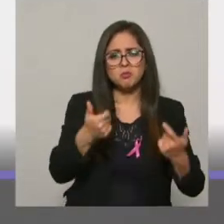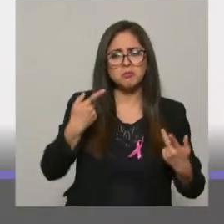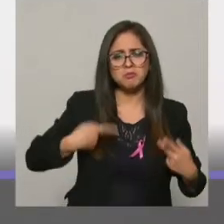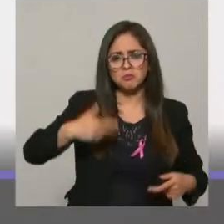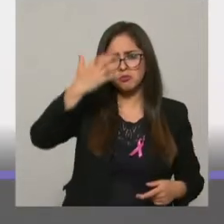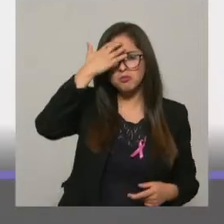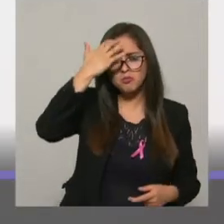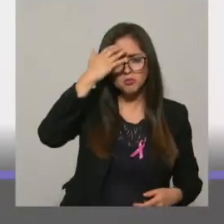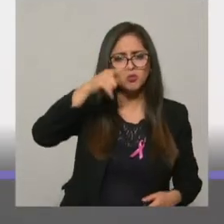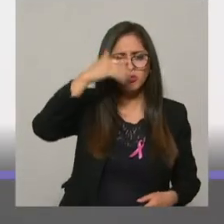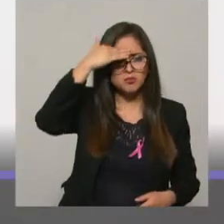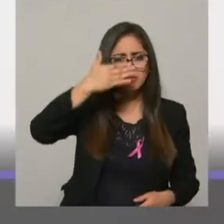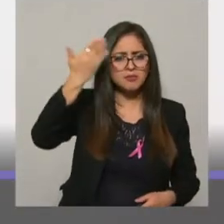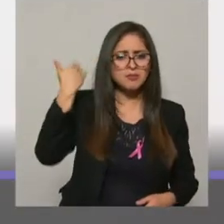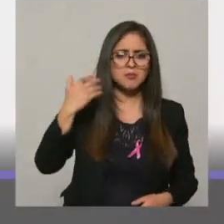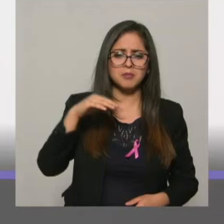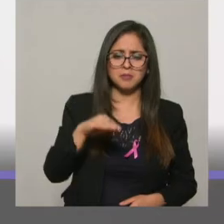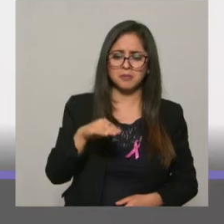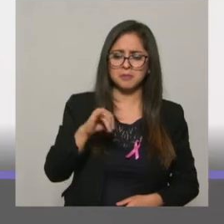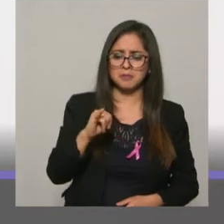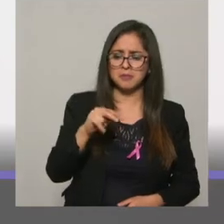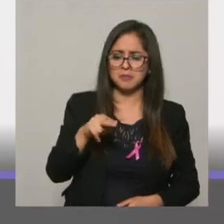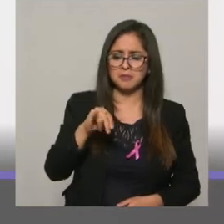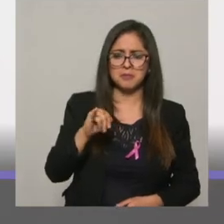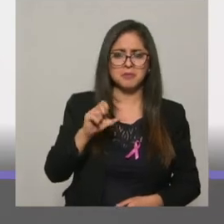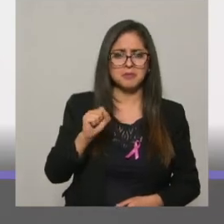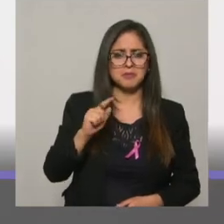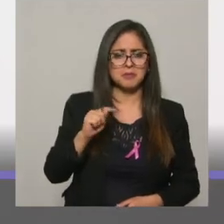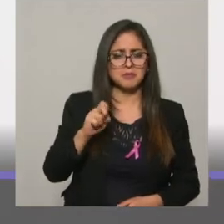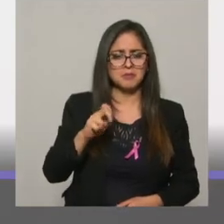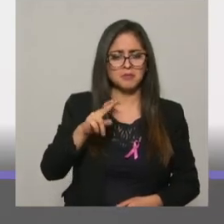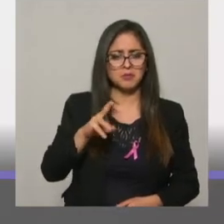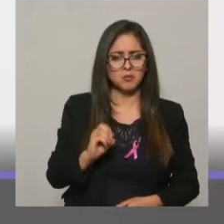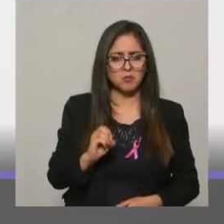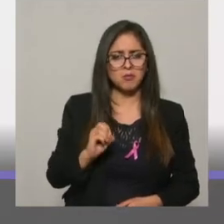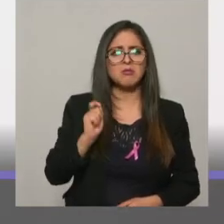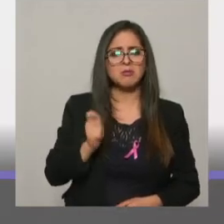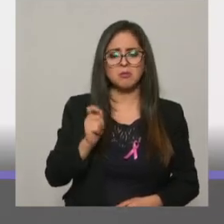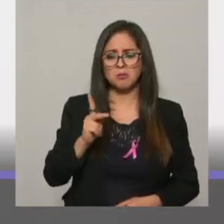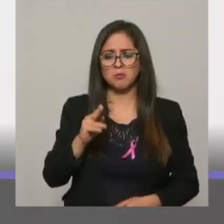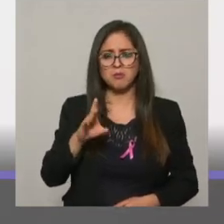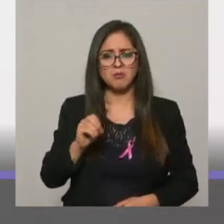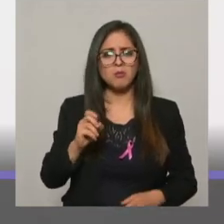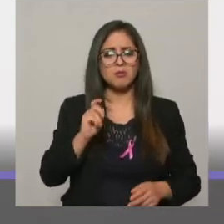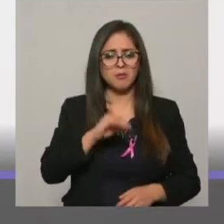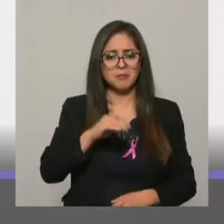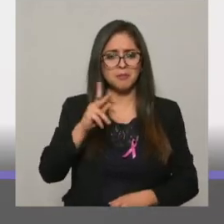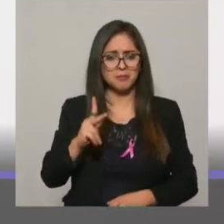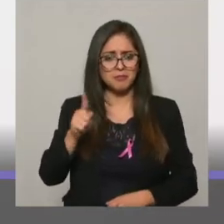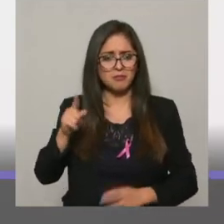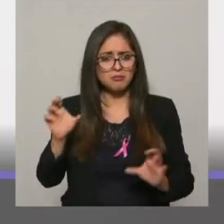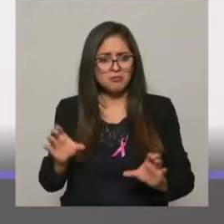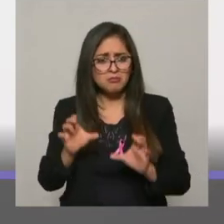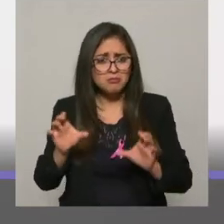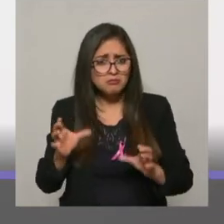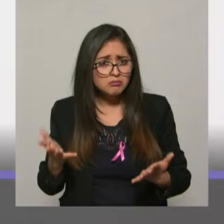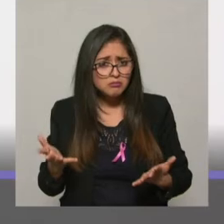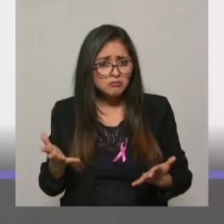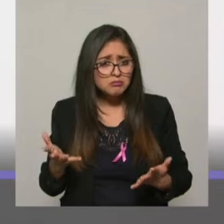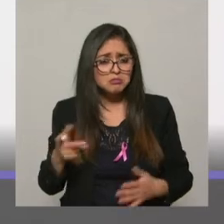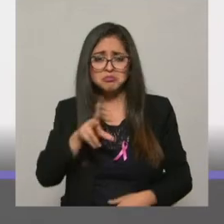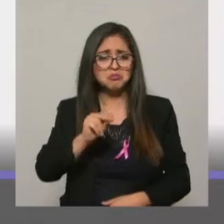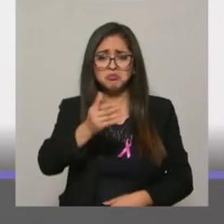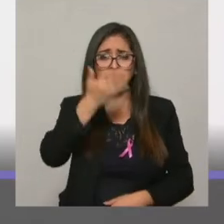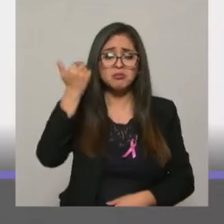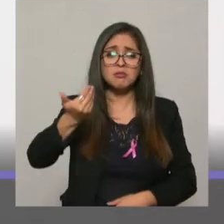¿Tú sabías que existe el Ministerio Público Virtual en la Ciudad de México? No. Pues existe desde 2008, cuando hubo una